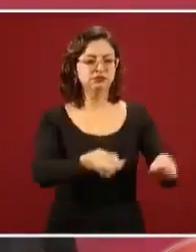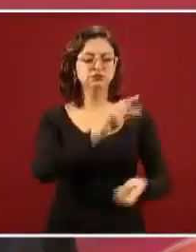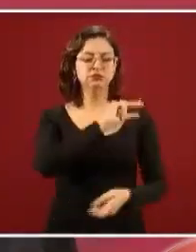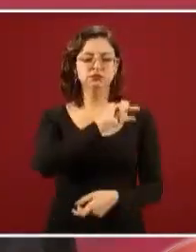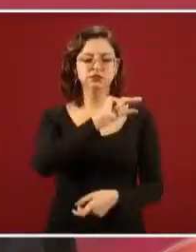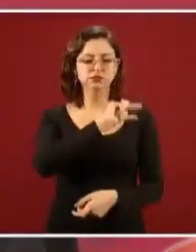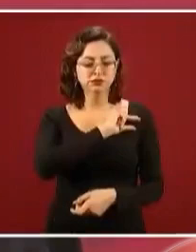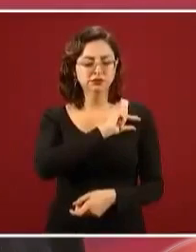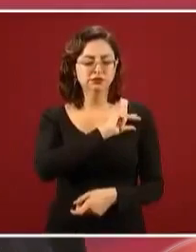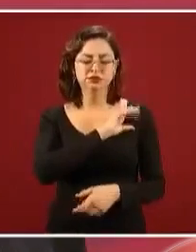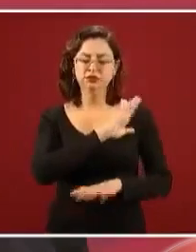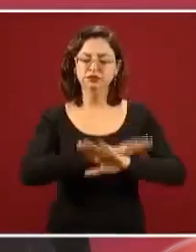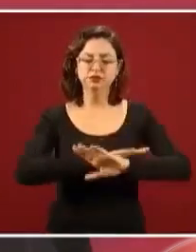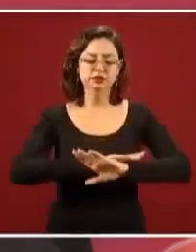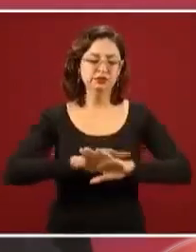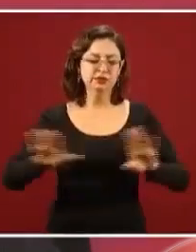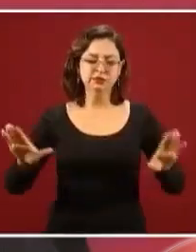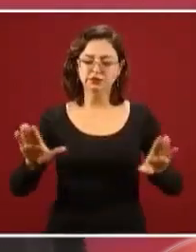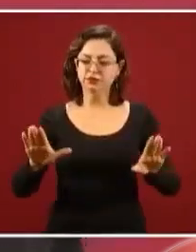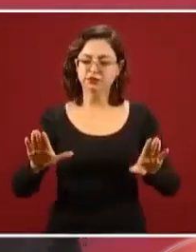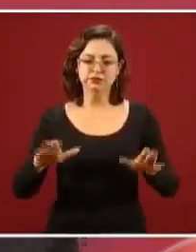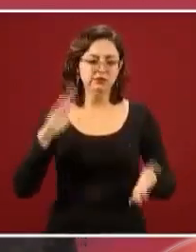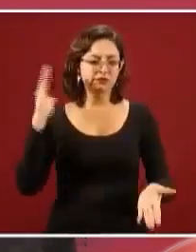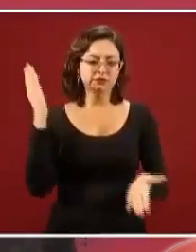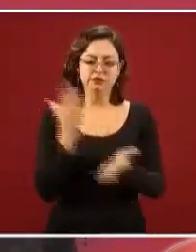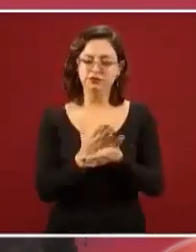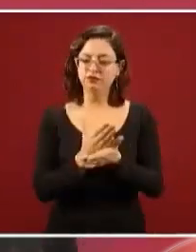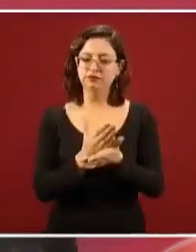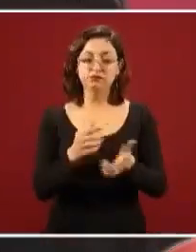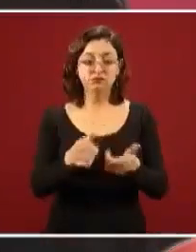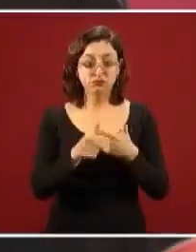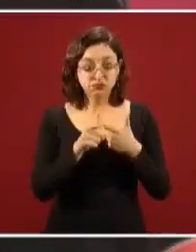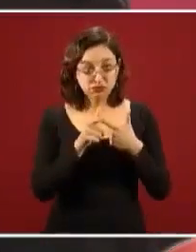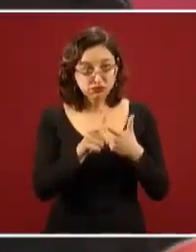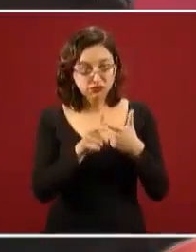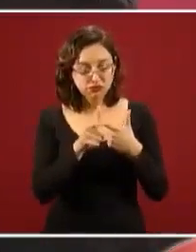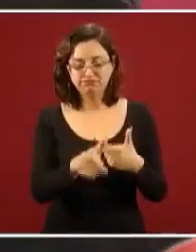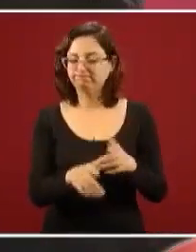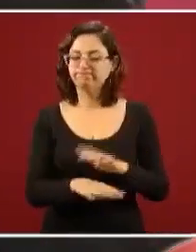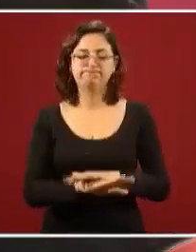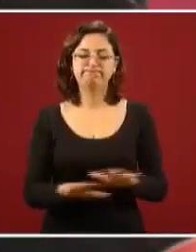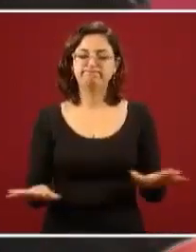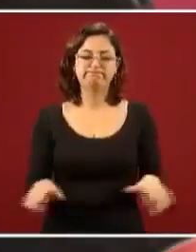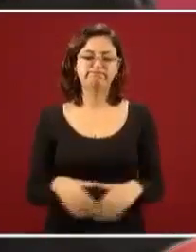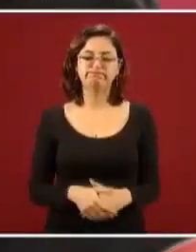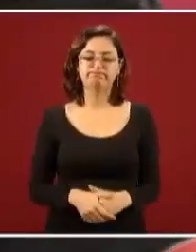no van a seguirse manteniendo.